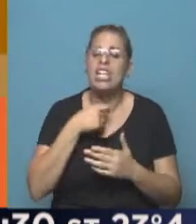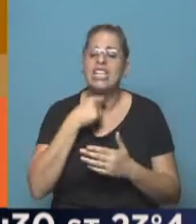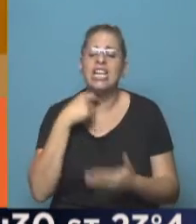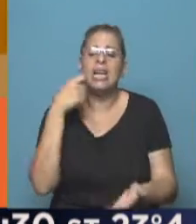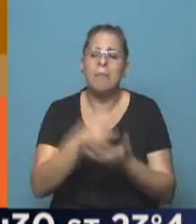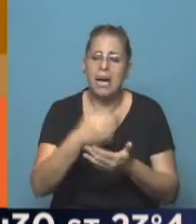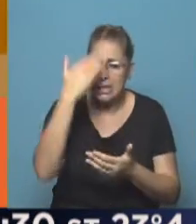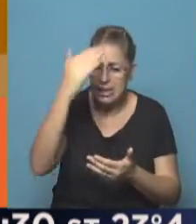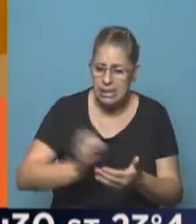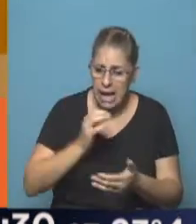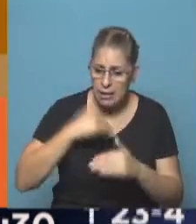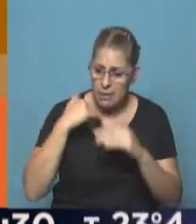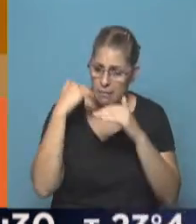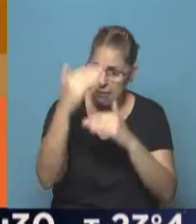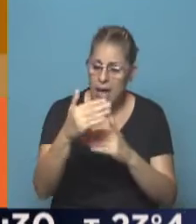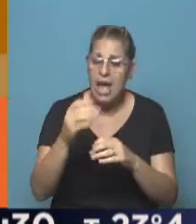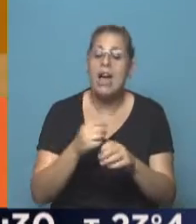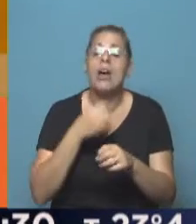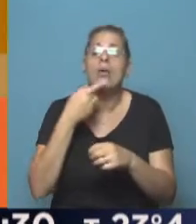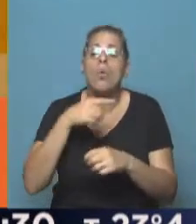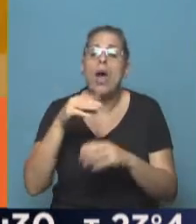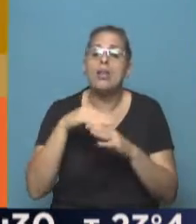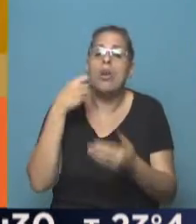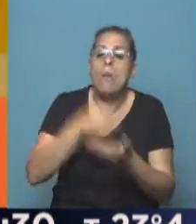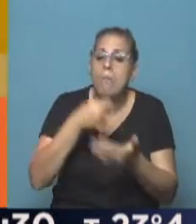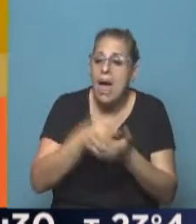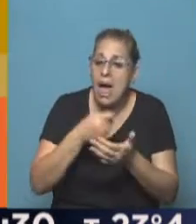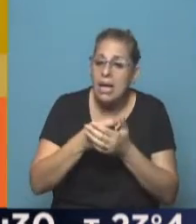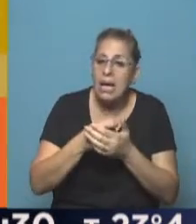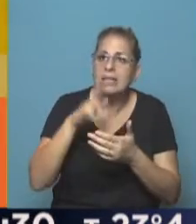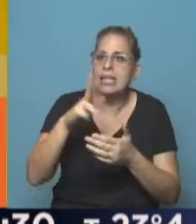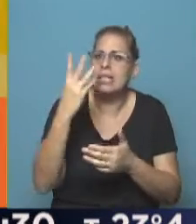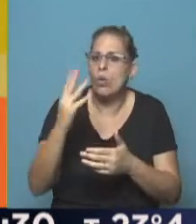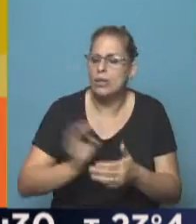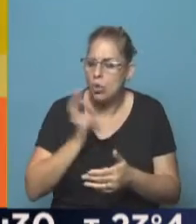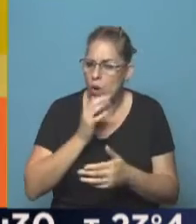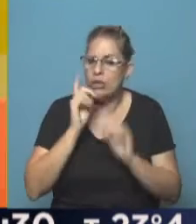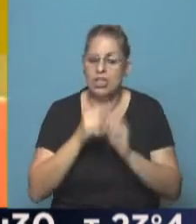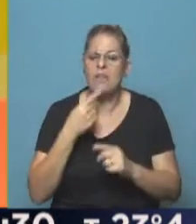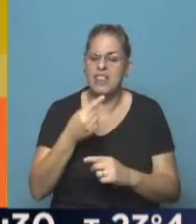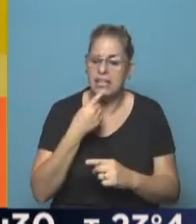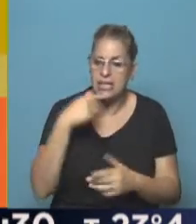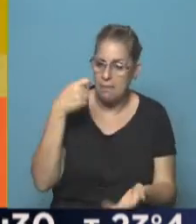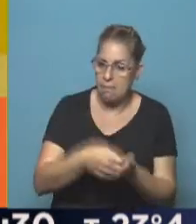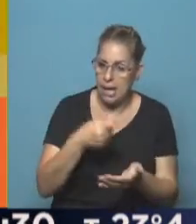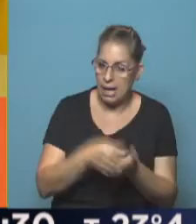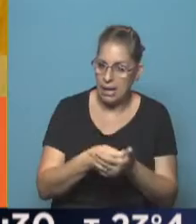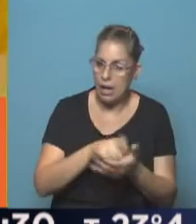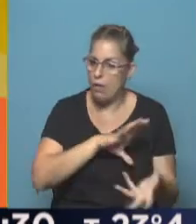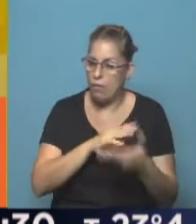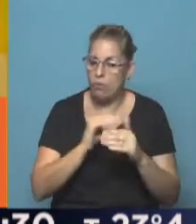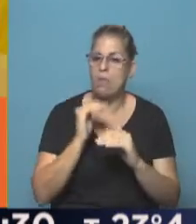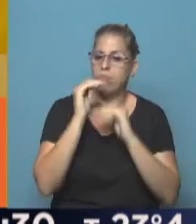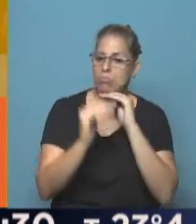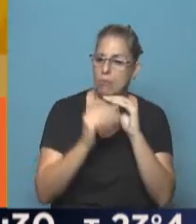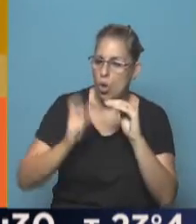en 15 años más, al final de la historia va a estar pagándolo en 34 años y aparte ofrece pagar una forma escalonada